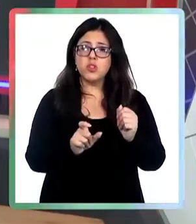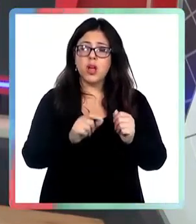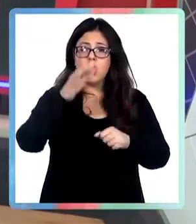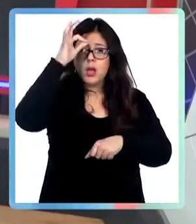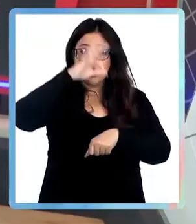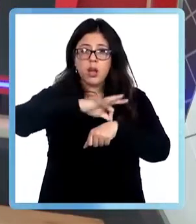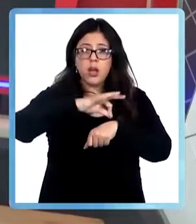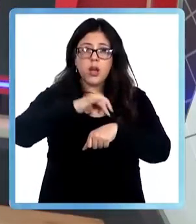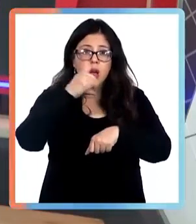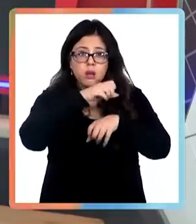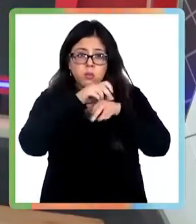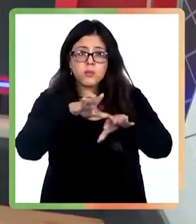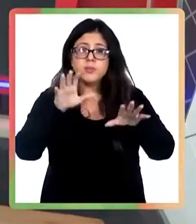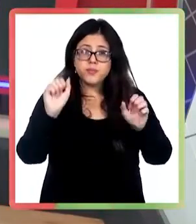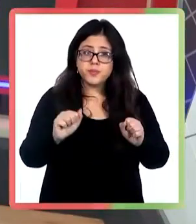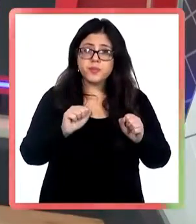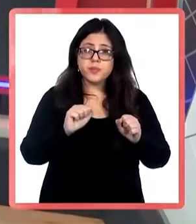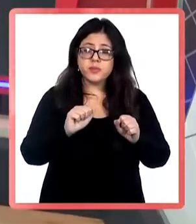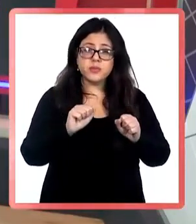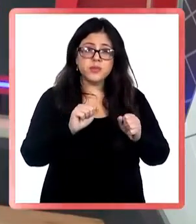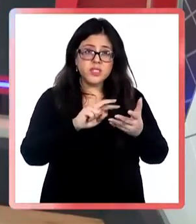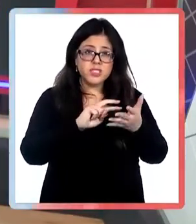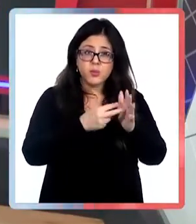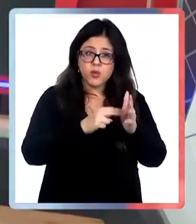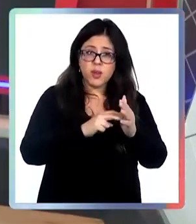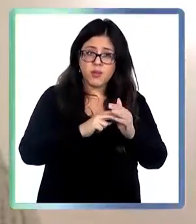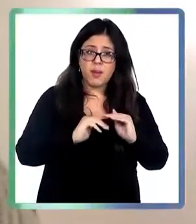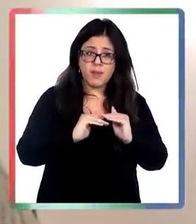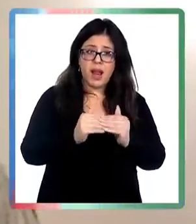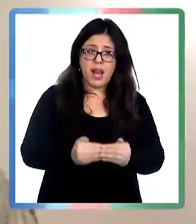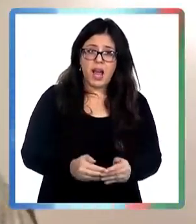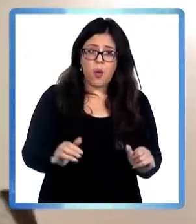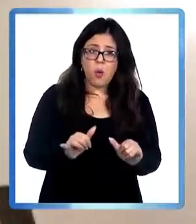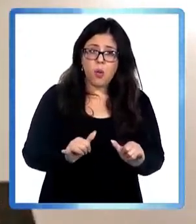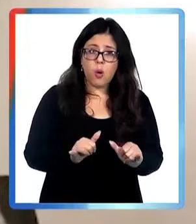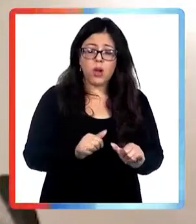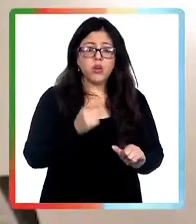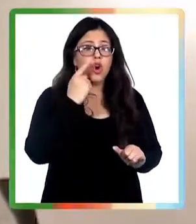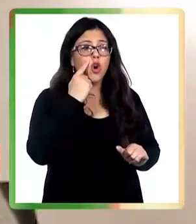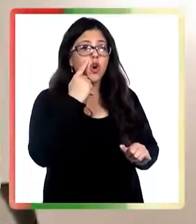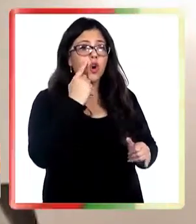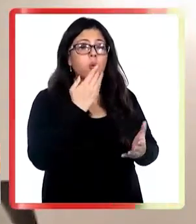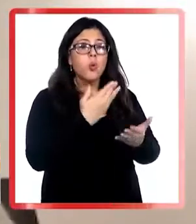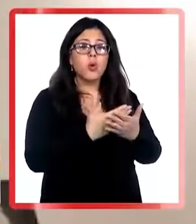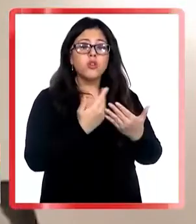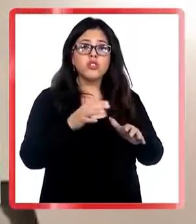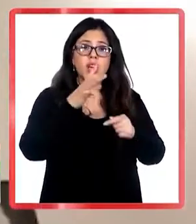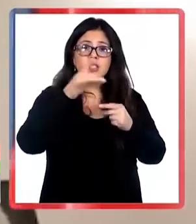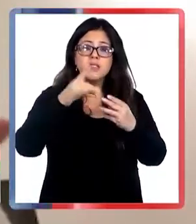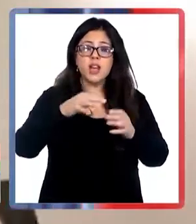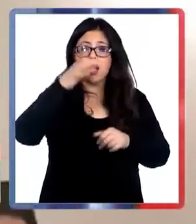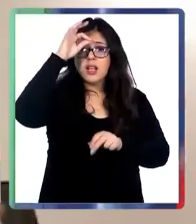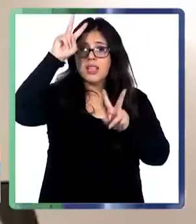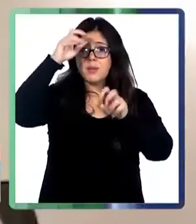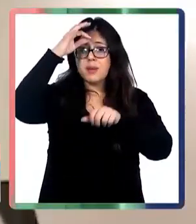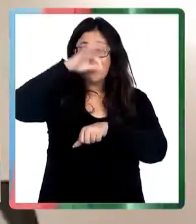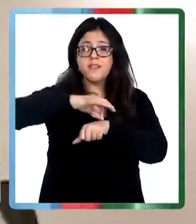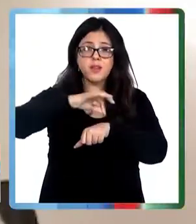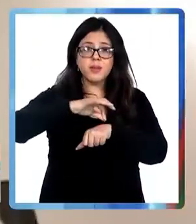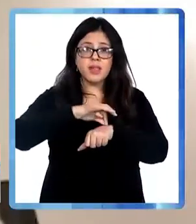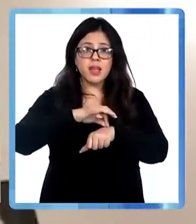embarazada tenga influenza? ¿Puede complicar el embarazo de alguna manera? Sí, excelente pregunta. Cuando clasificamos las